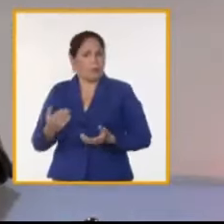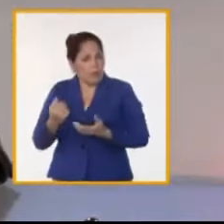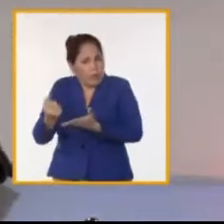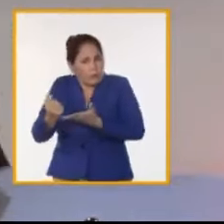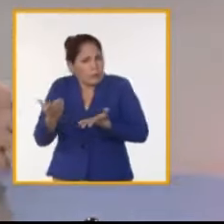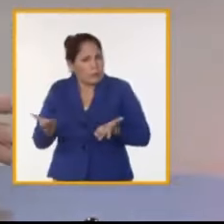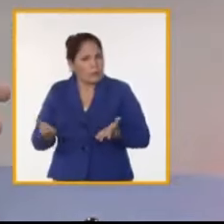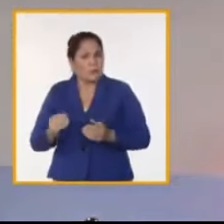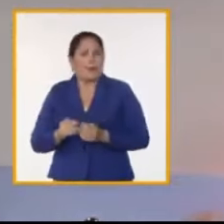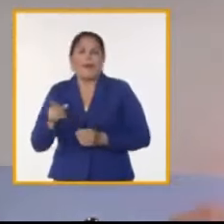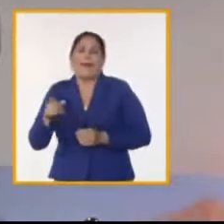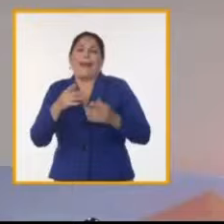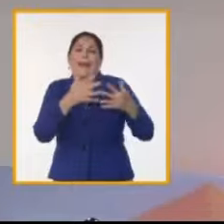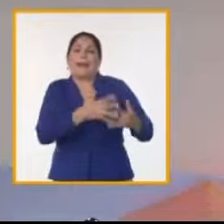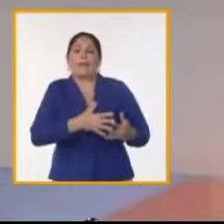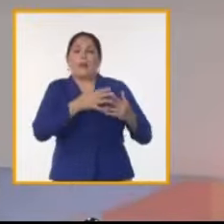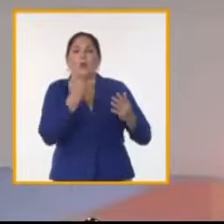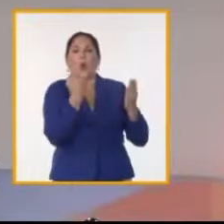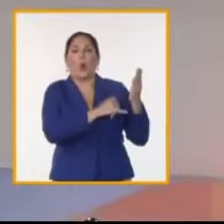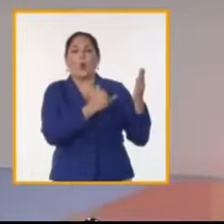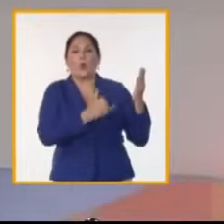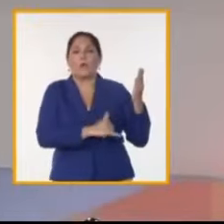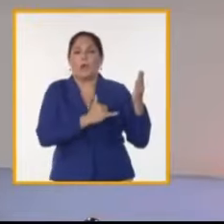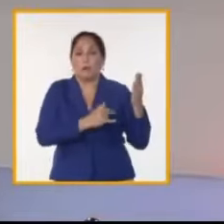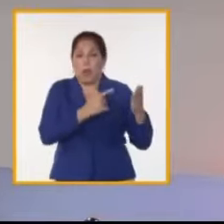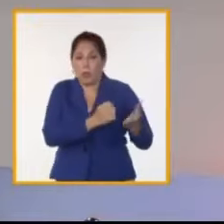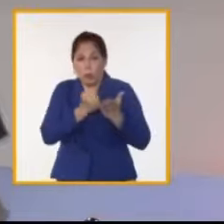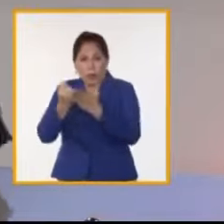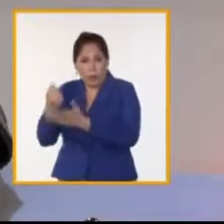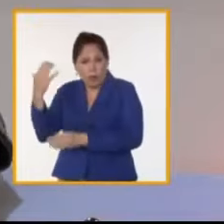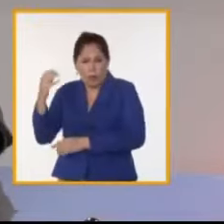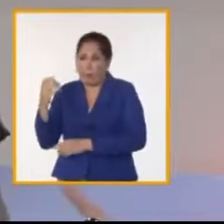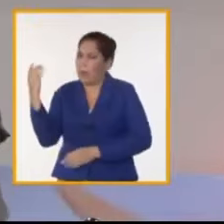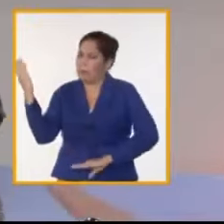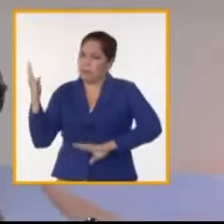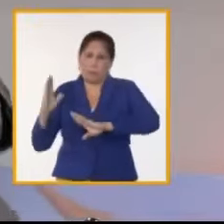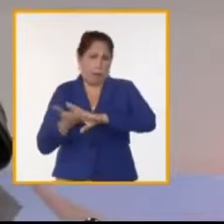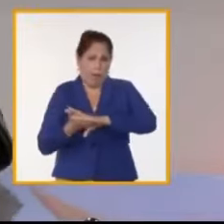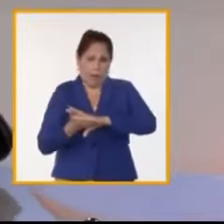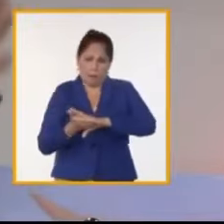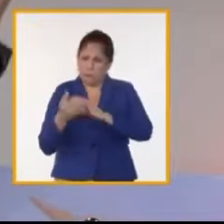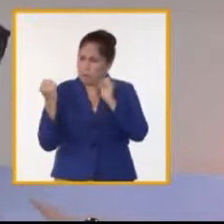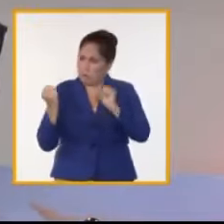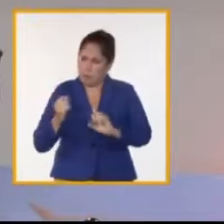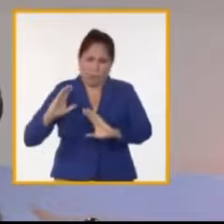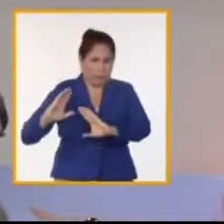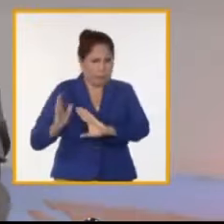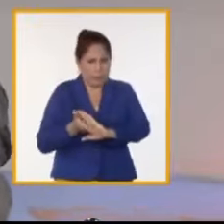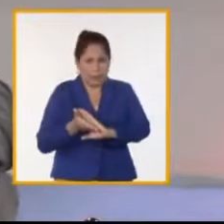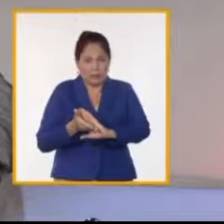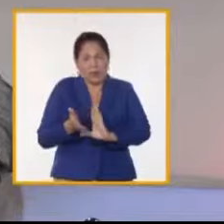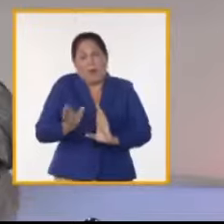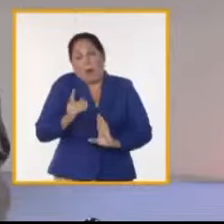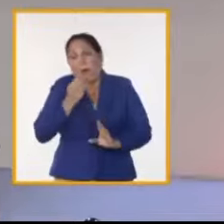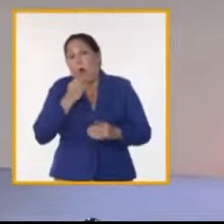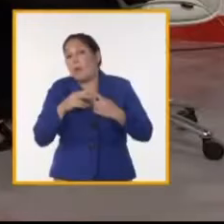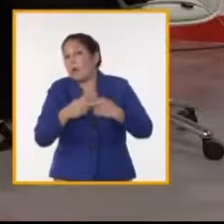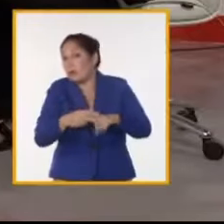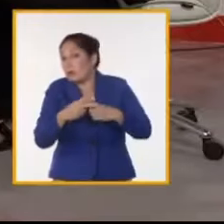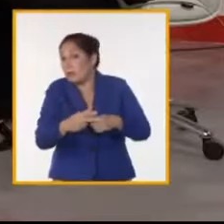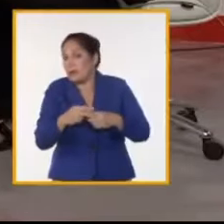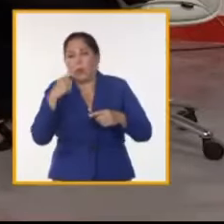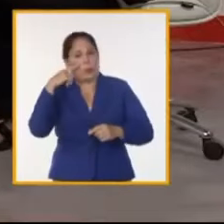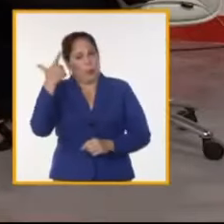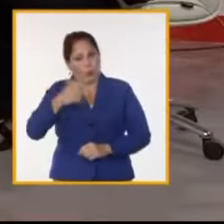un el pretexto ahora Cómo va a resolver ahora más aún esta contradicción habrá que ver es parte de